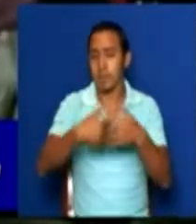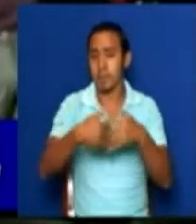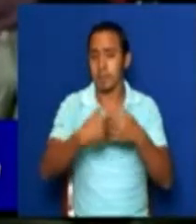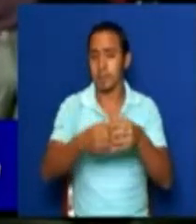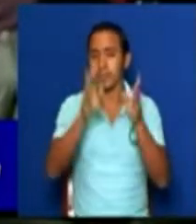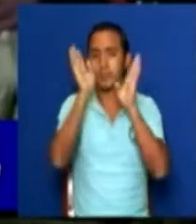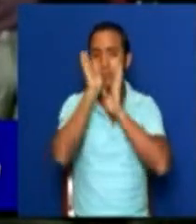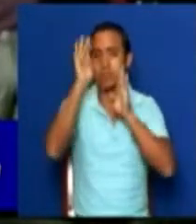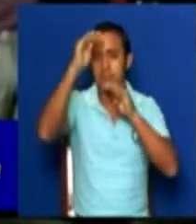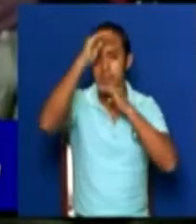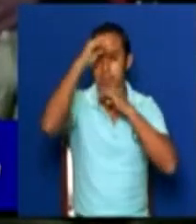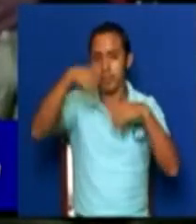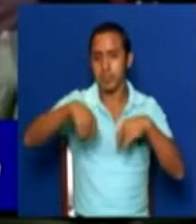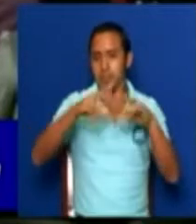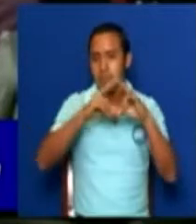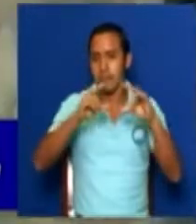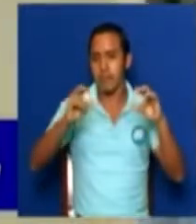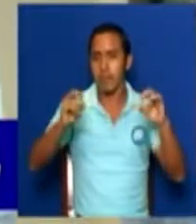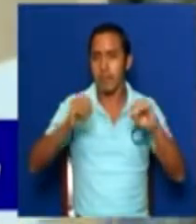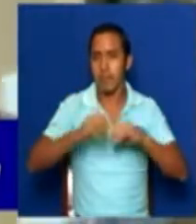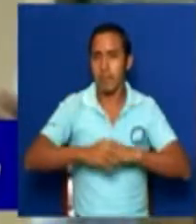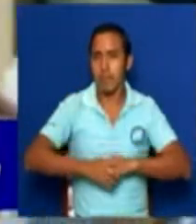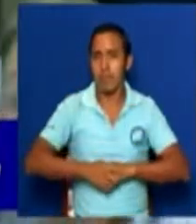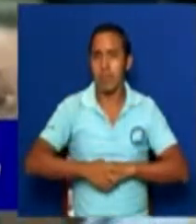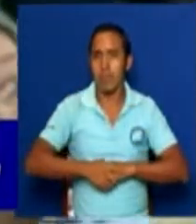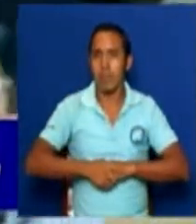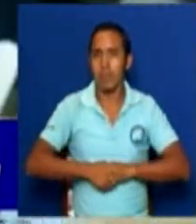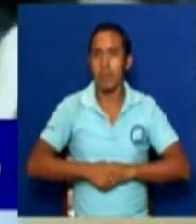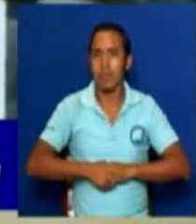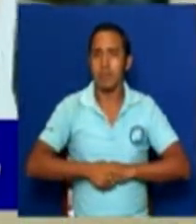empresa privada en Nicaragua.